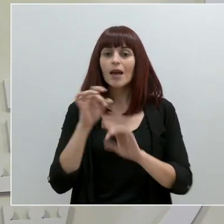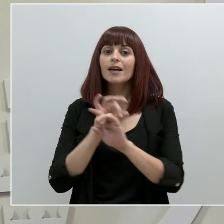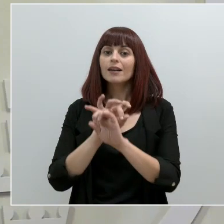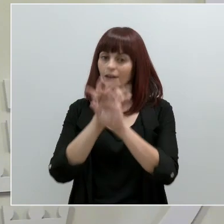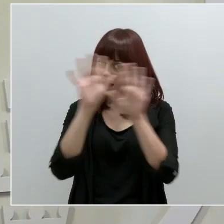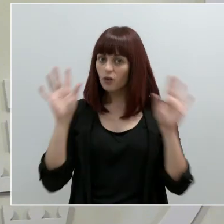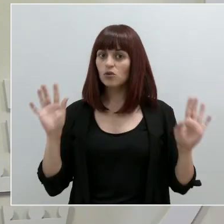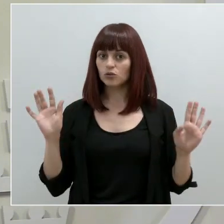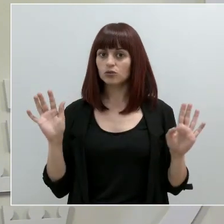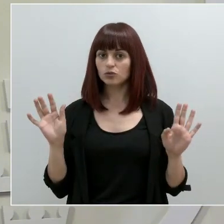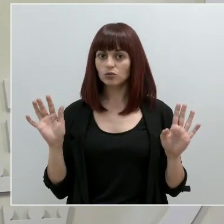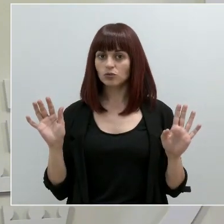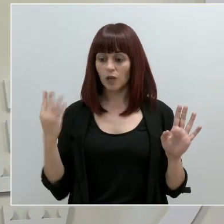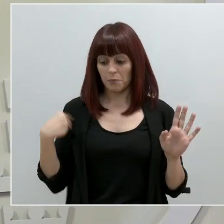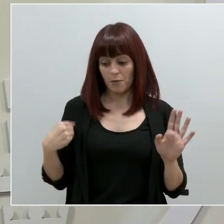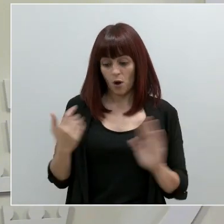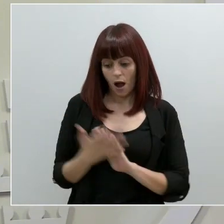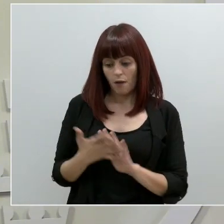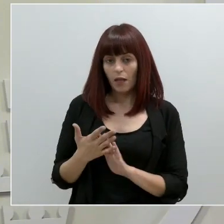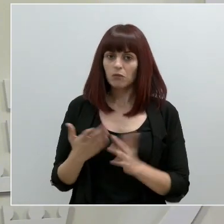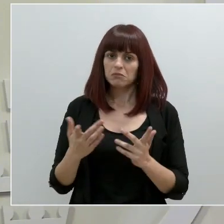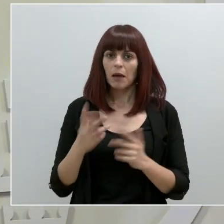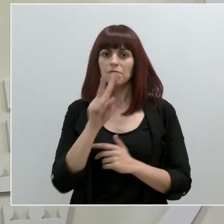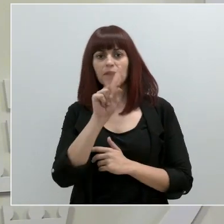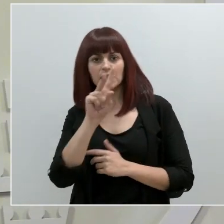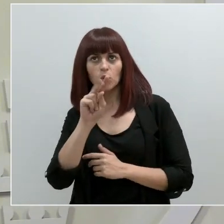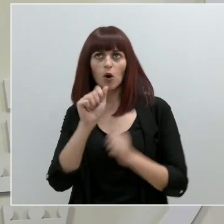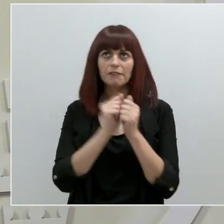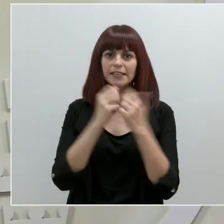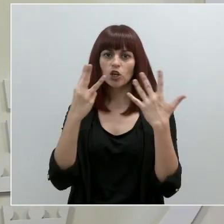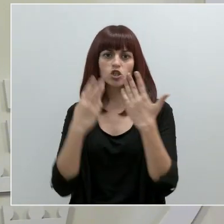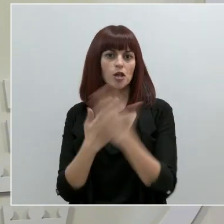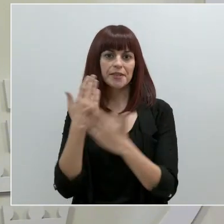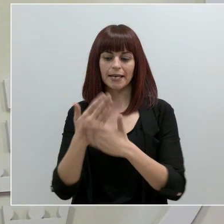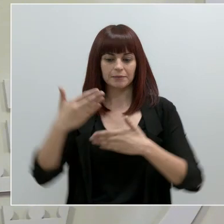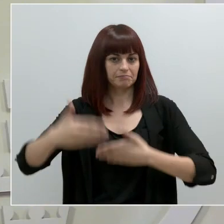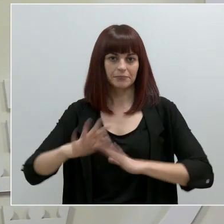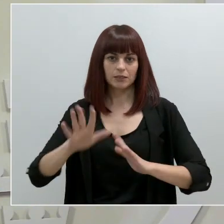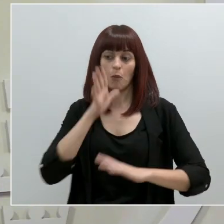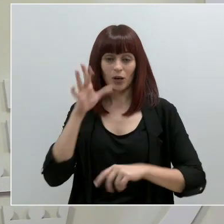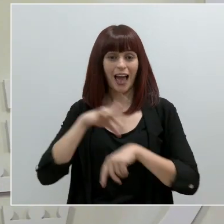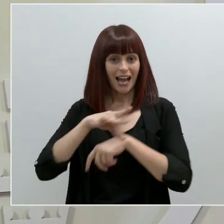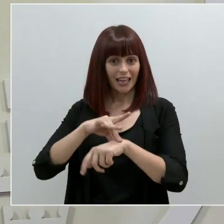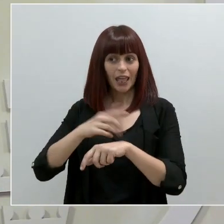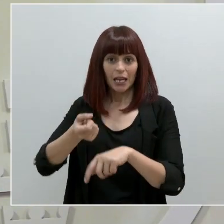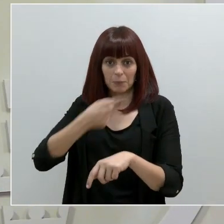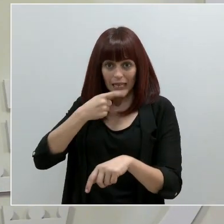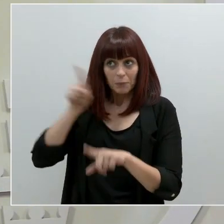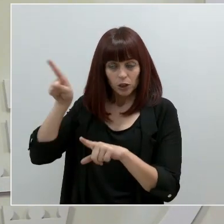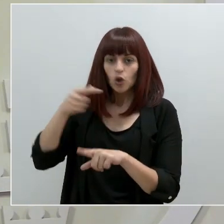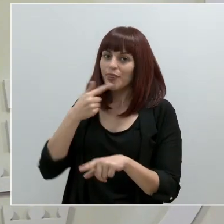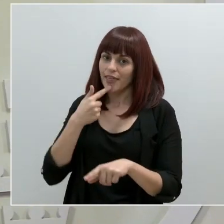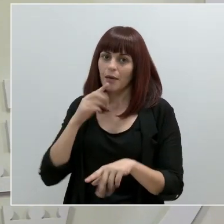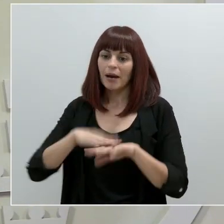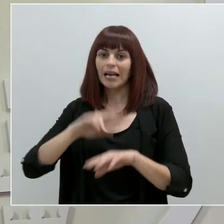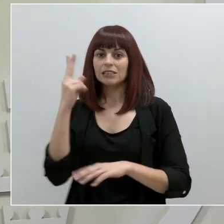va a manejar lo que hemos comentado, ese intervalo de entre 21 y 28 días que contempla la Agencia del Medicamento para la administración de la